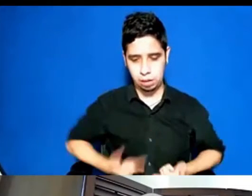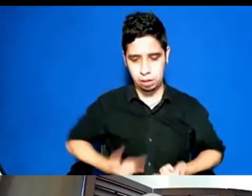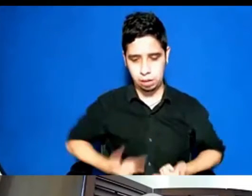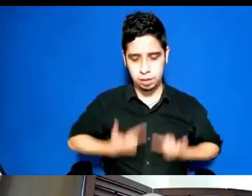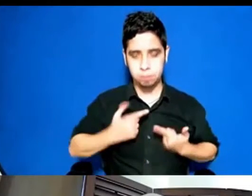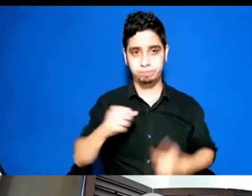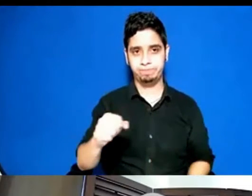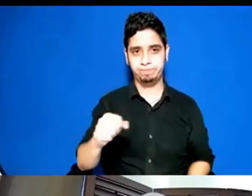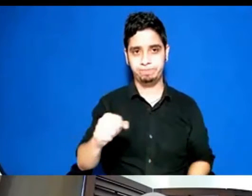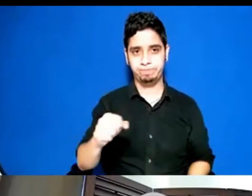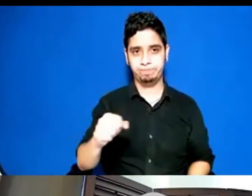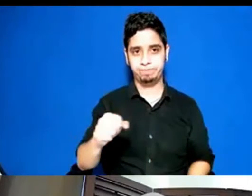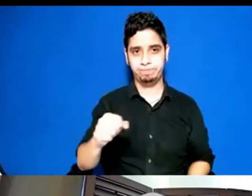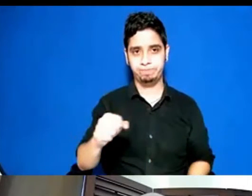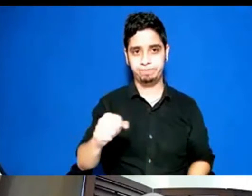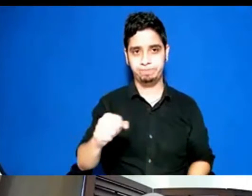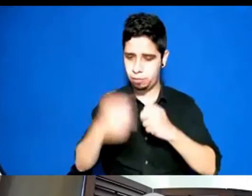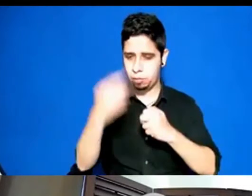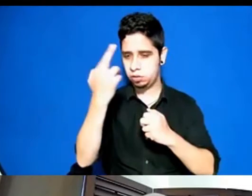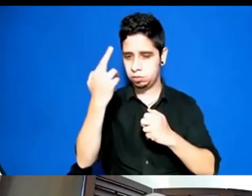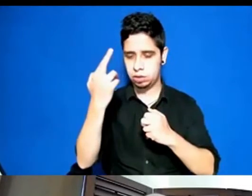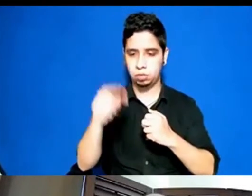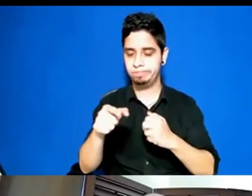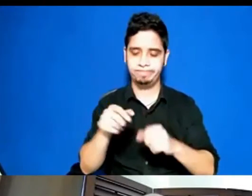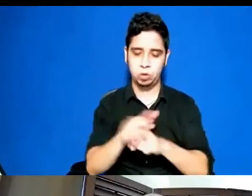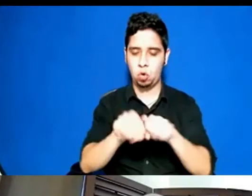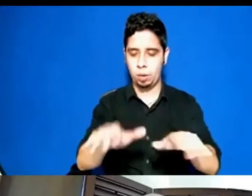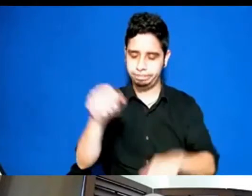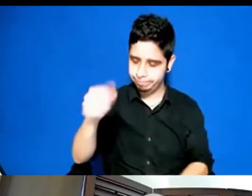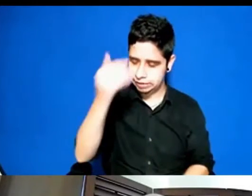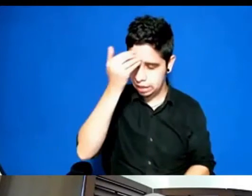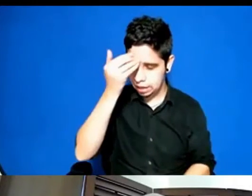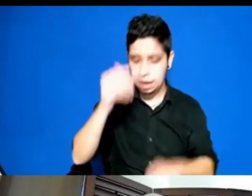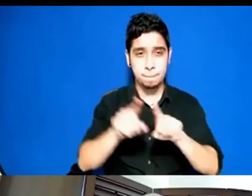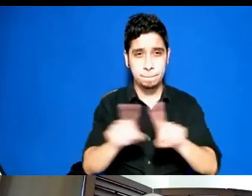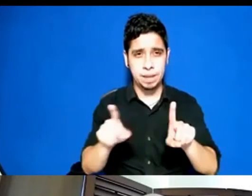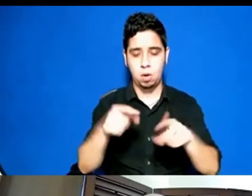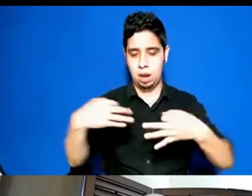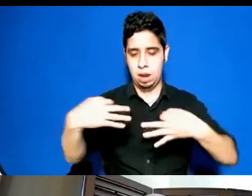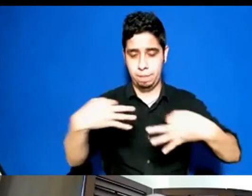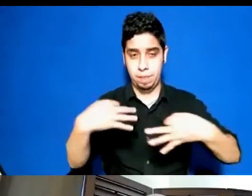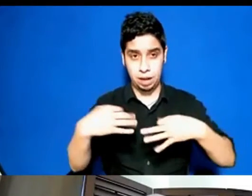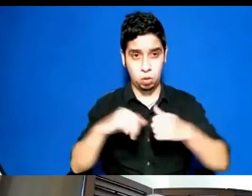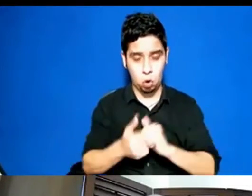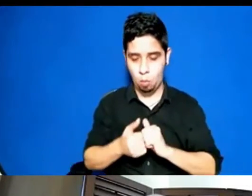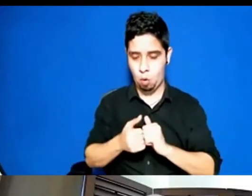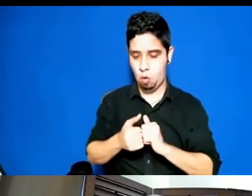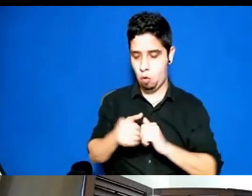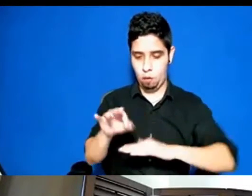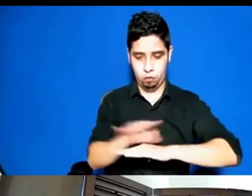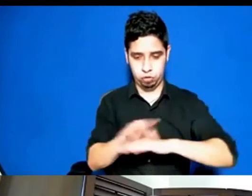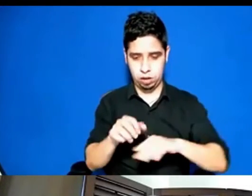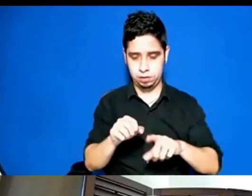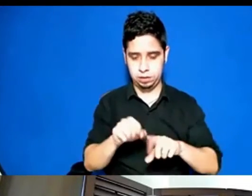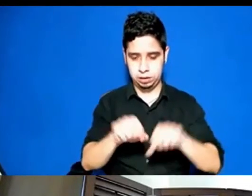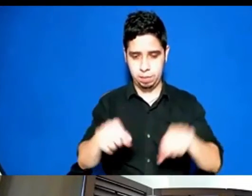del COVID, pero explícame un poco cómo funciona este sistema de voluntarios, que siempre ha funcionado todos los